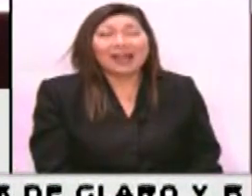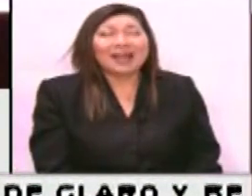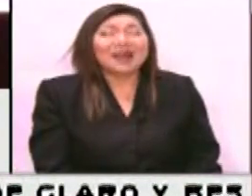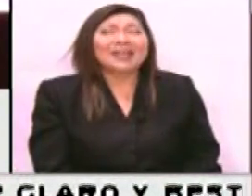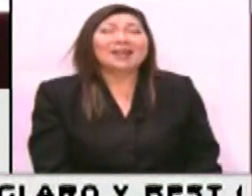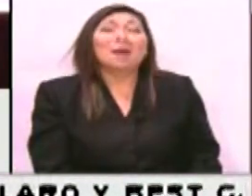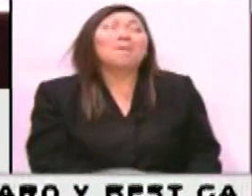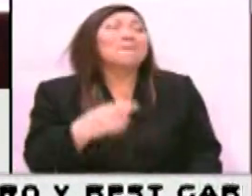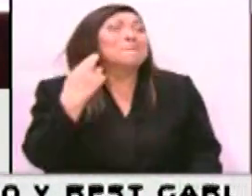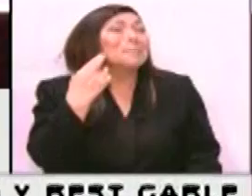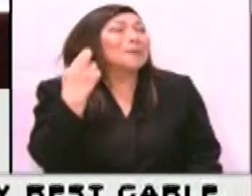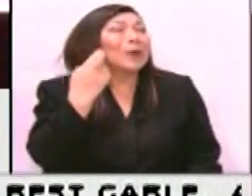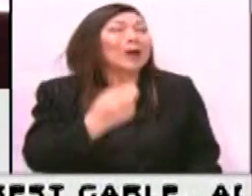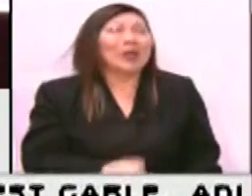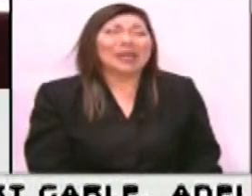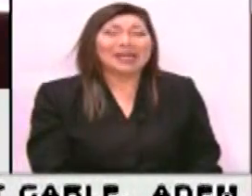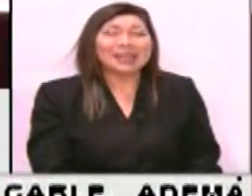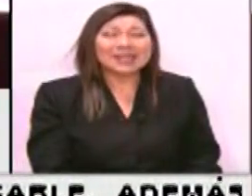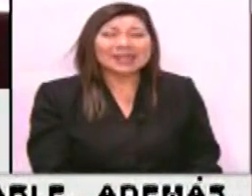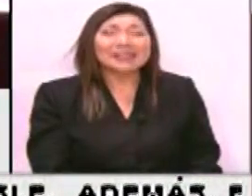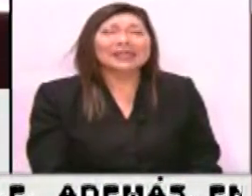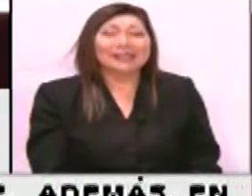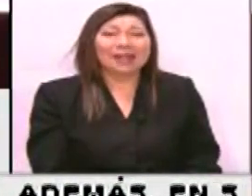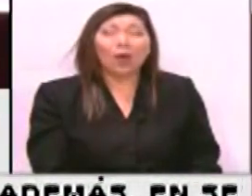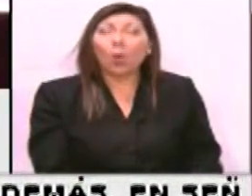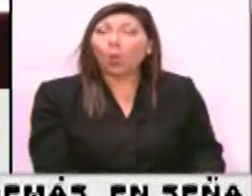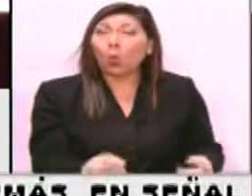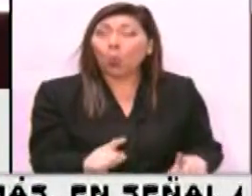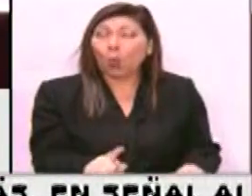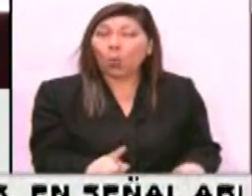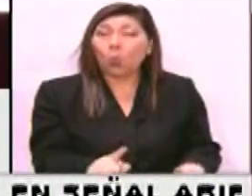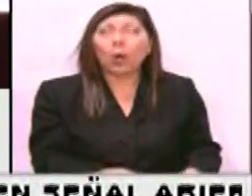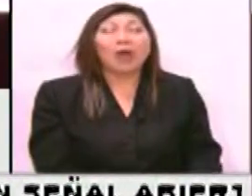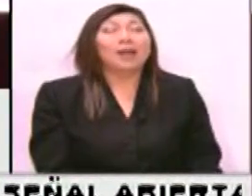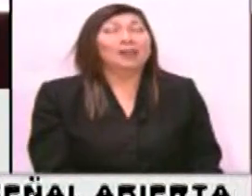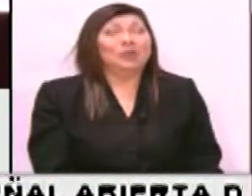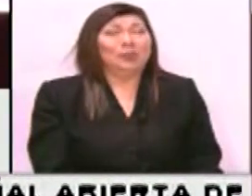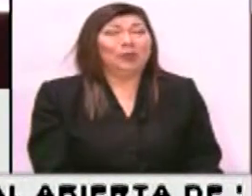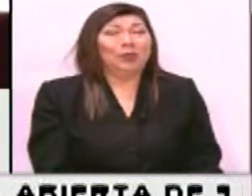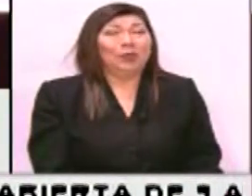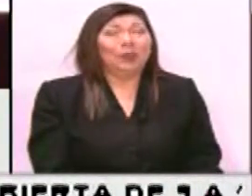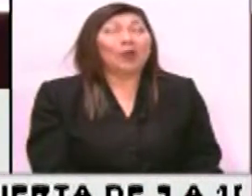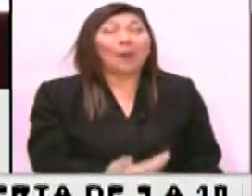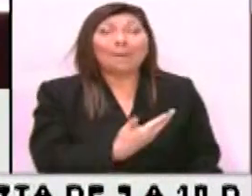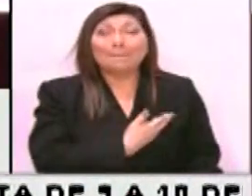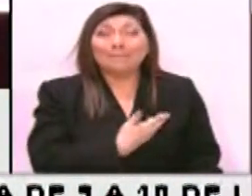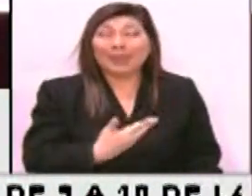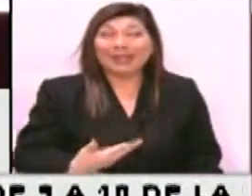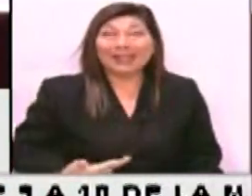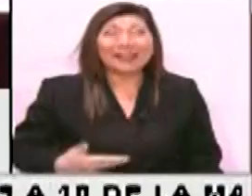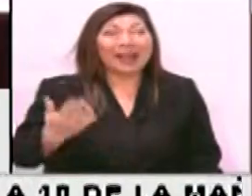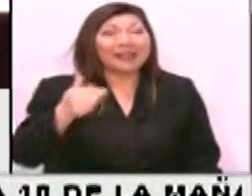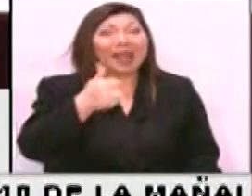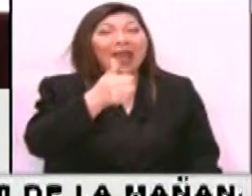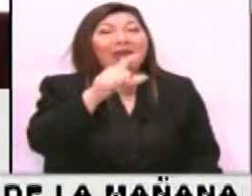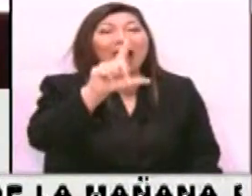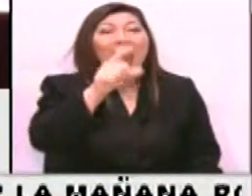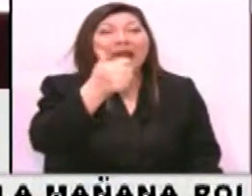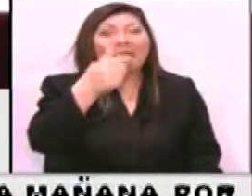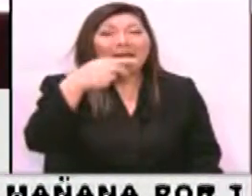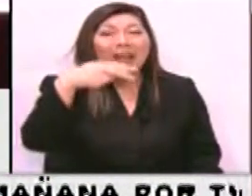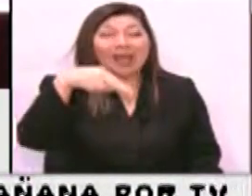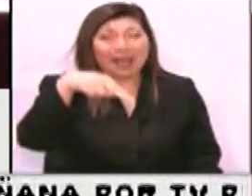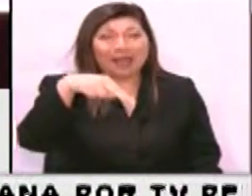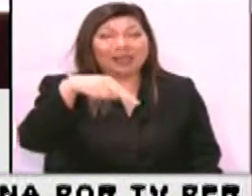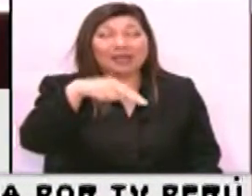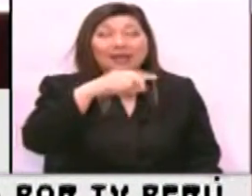sucedido políticamente. Cuando en el caso del presidente García